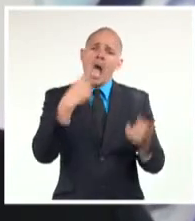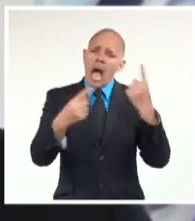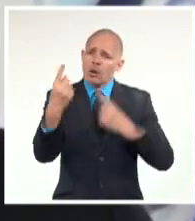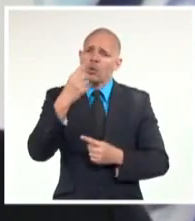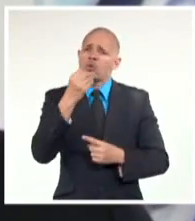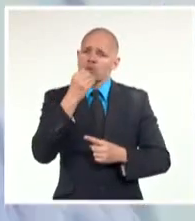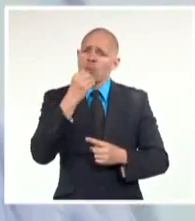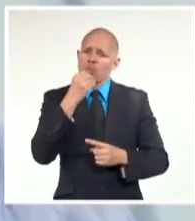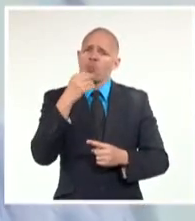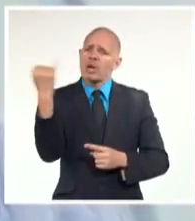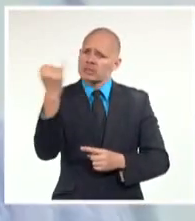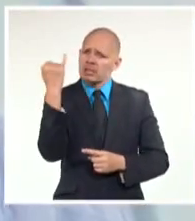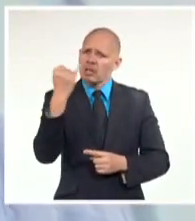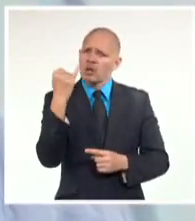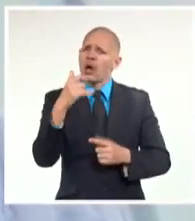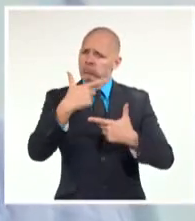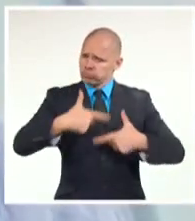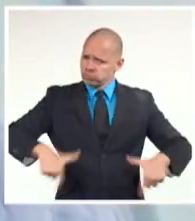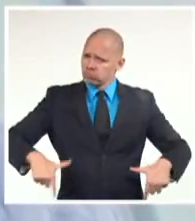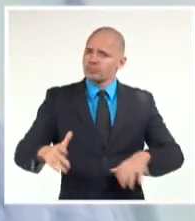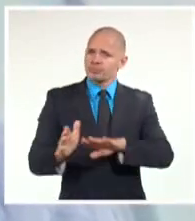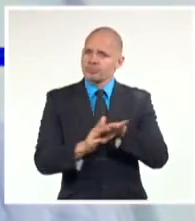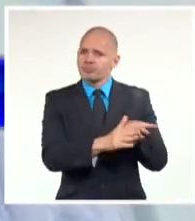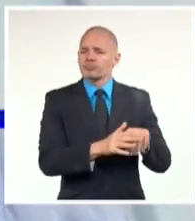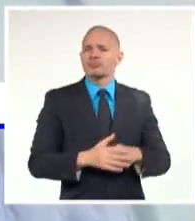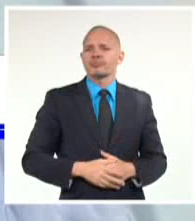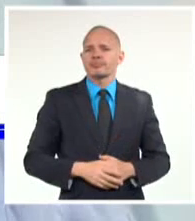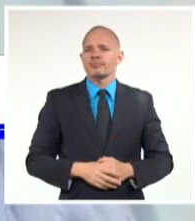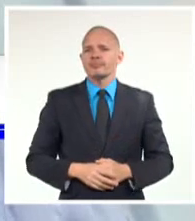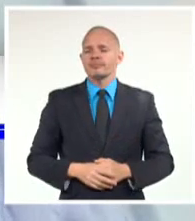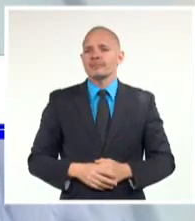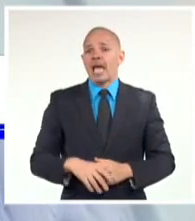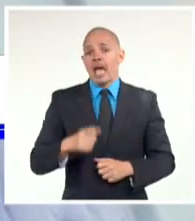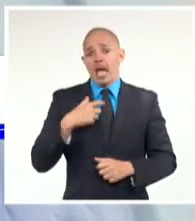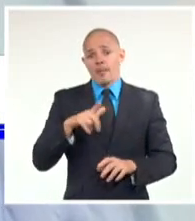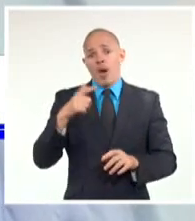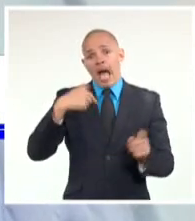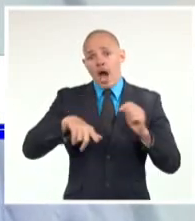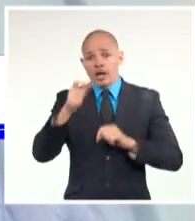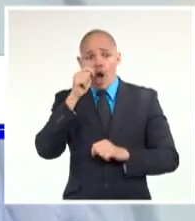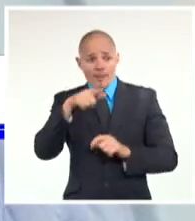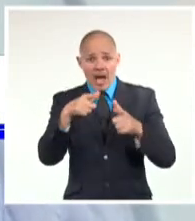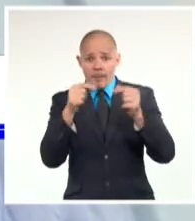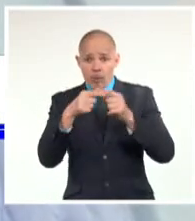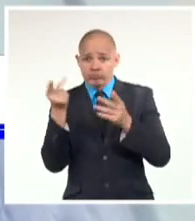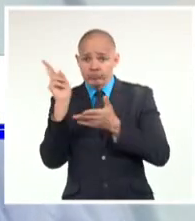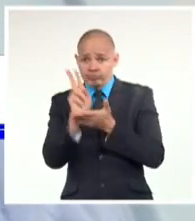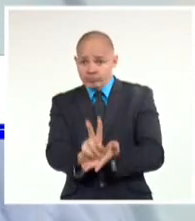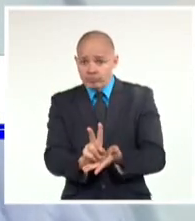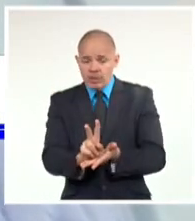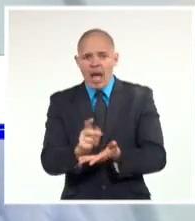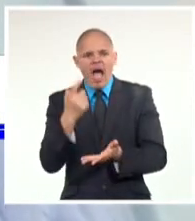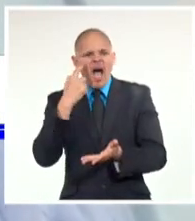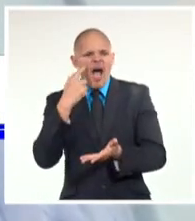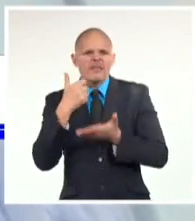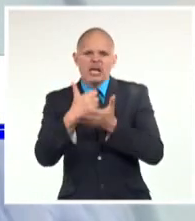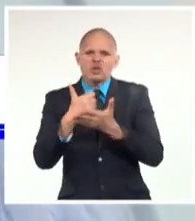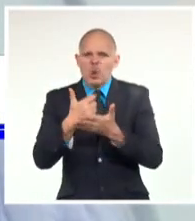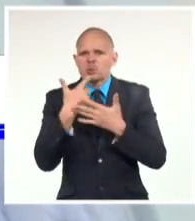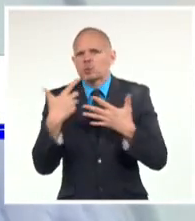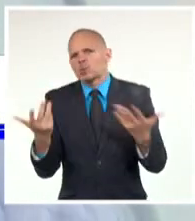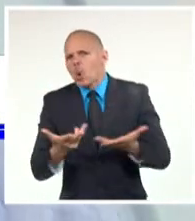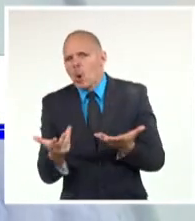la gimnasia internacional. Creo que el hecho de que pueda venir incluso a la Escuela Nacional de Gimnasia con el propósito de ver si puede ayudar en la recuperación